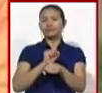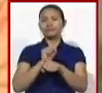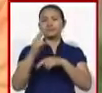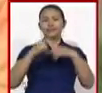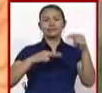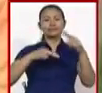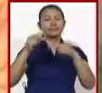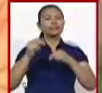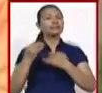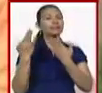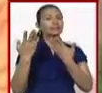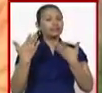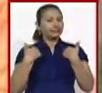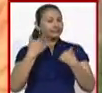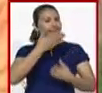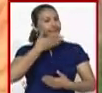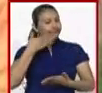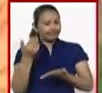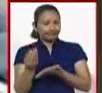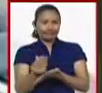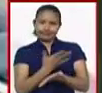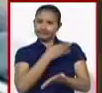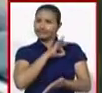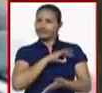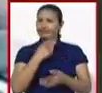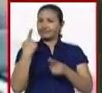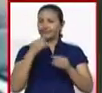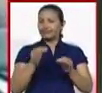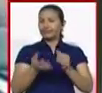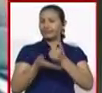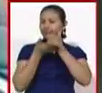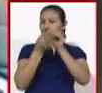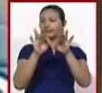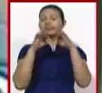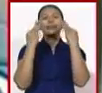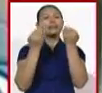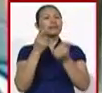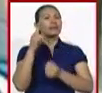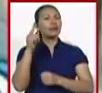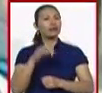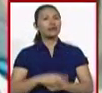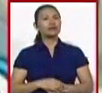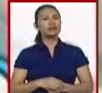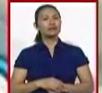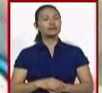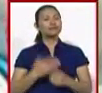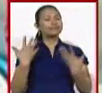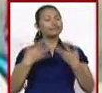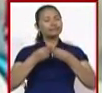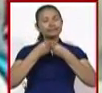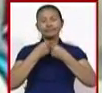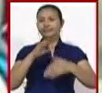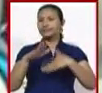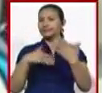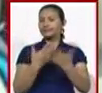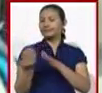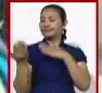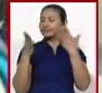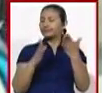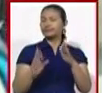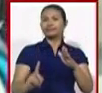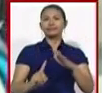como constructor y solo esperaba obtener mejores ganancias para sustentar a su familia. Hoy los deseos de este compatriota quedaron frustrados al